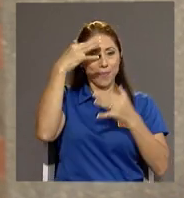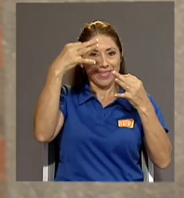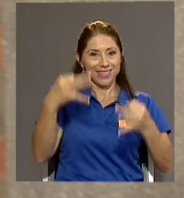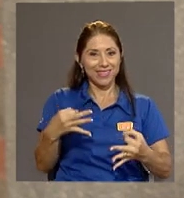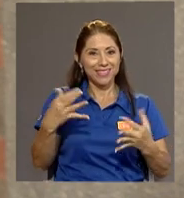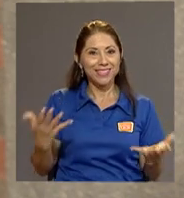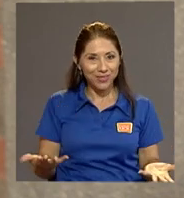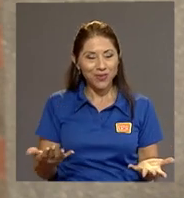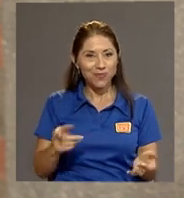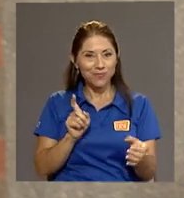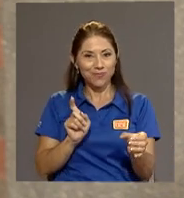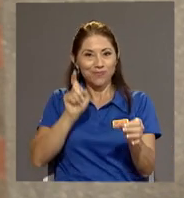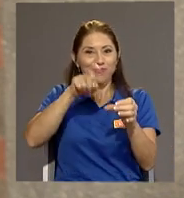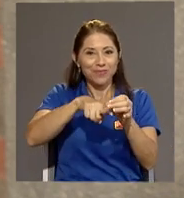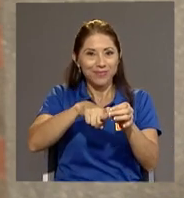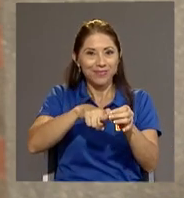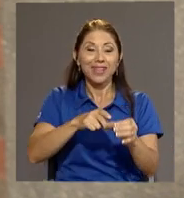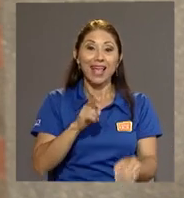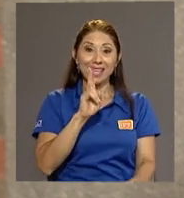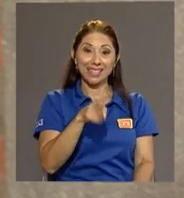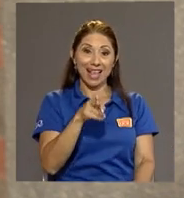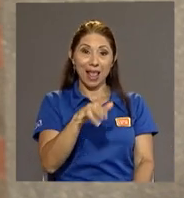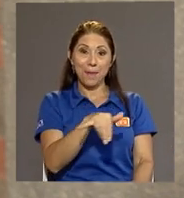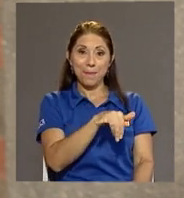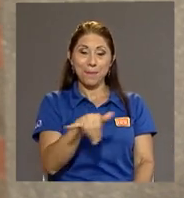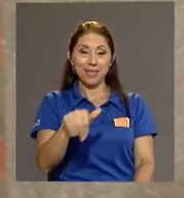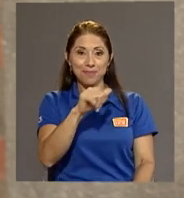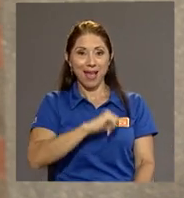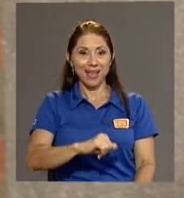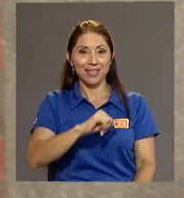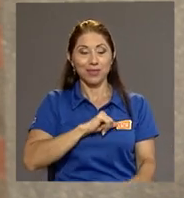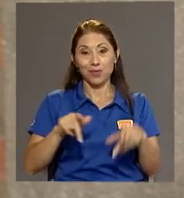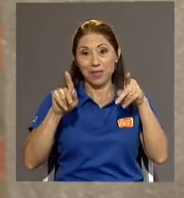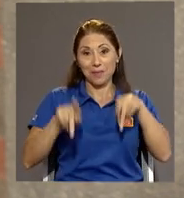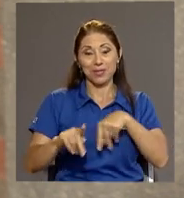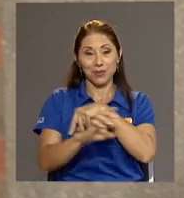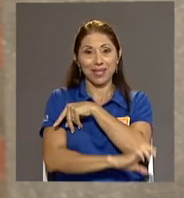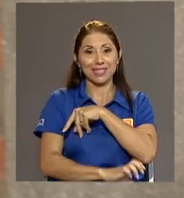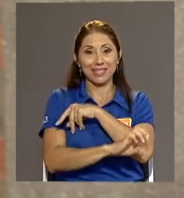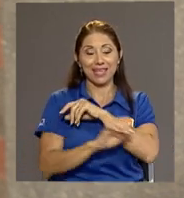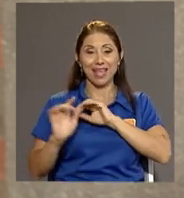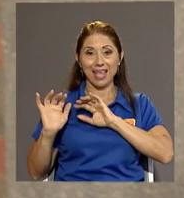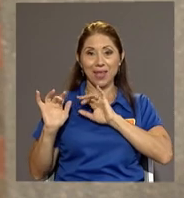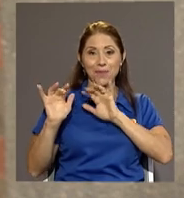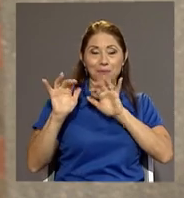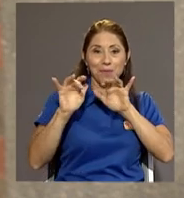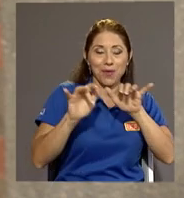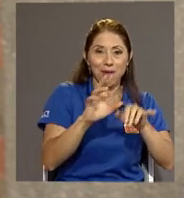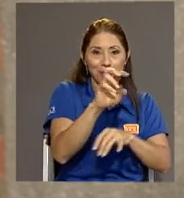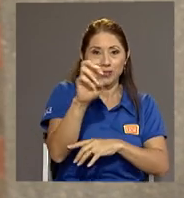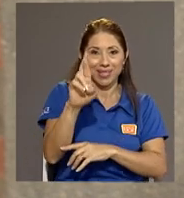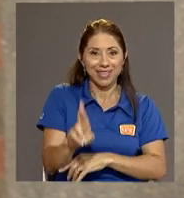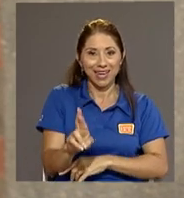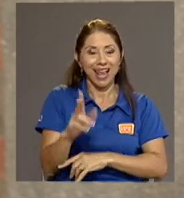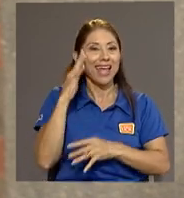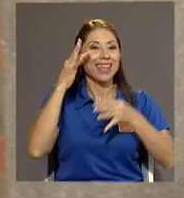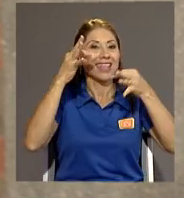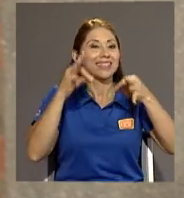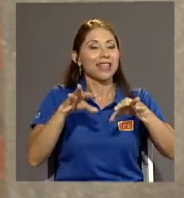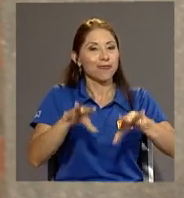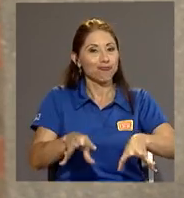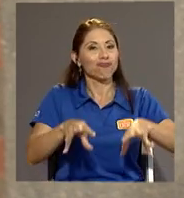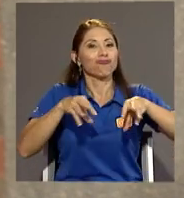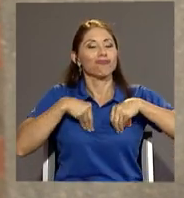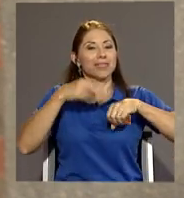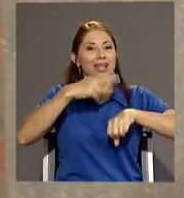misma actitud que los migrantes que vienen a Costa Rica y deciden adoptar la nacionalidad de